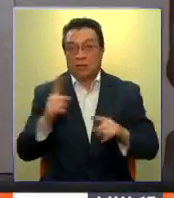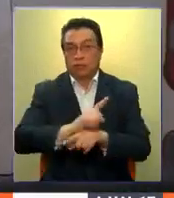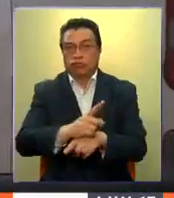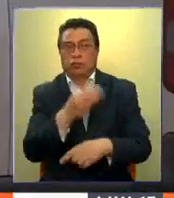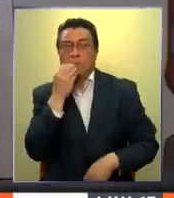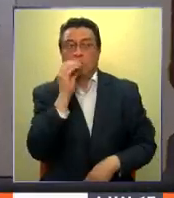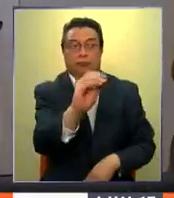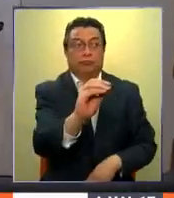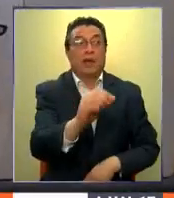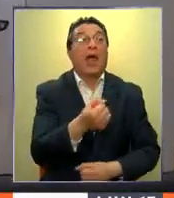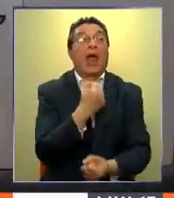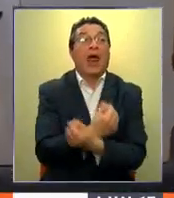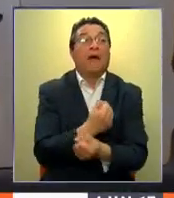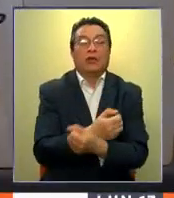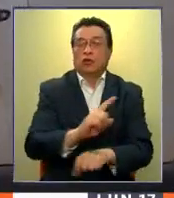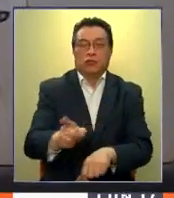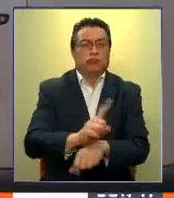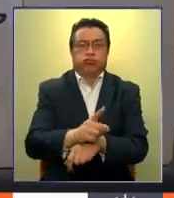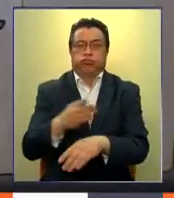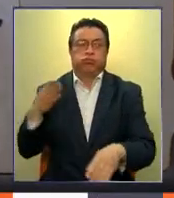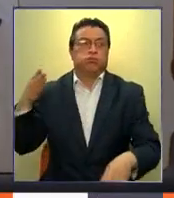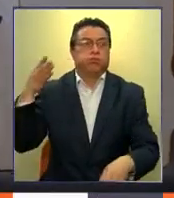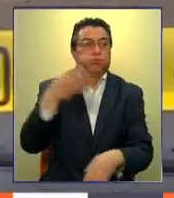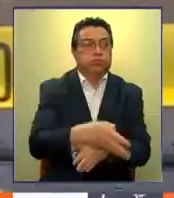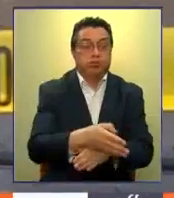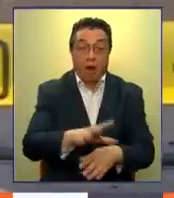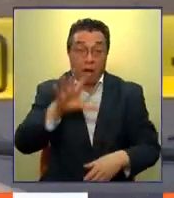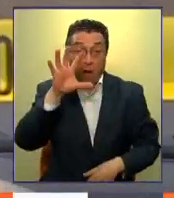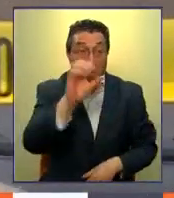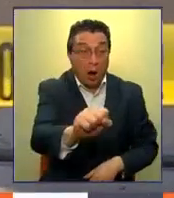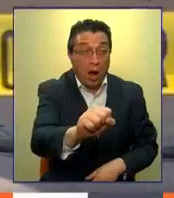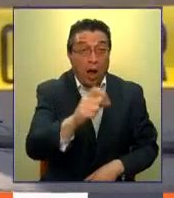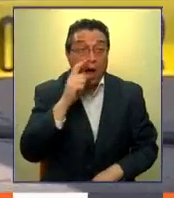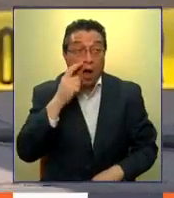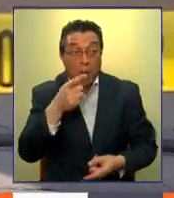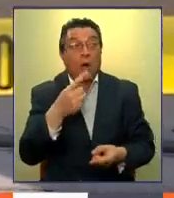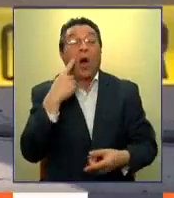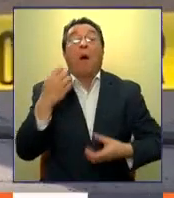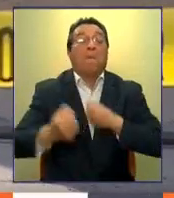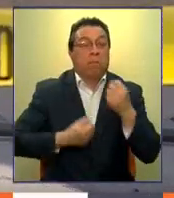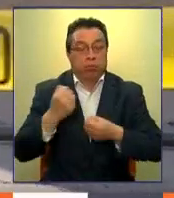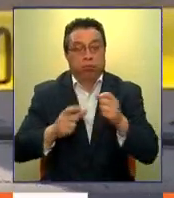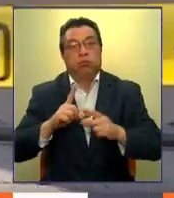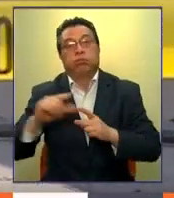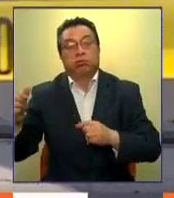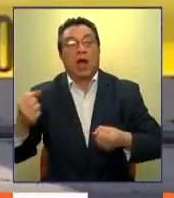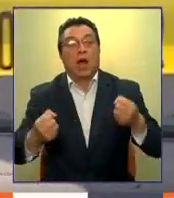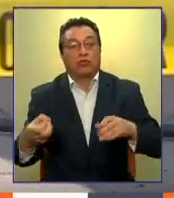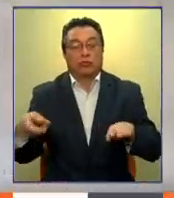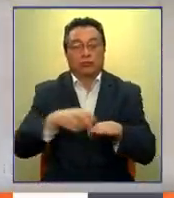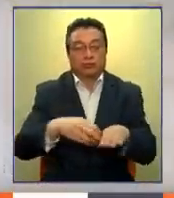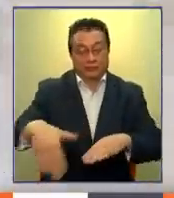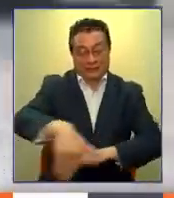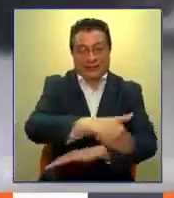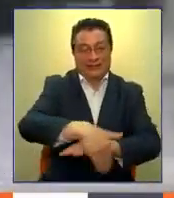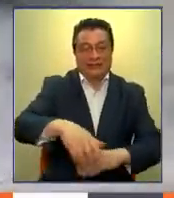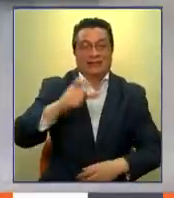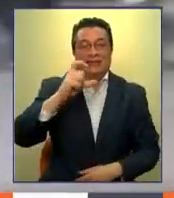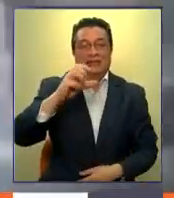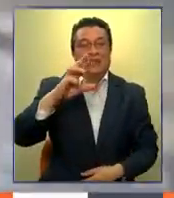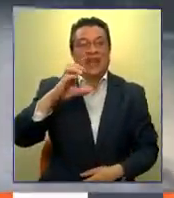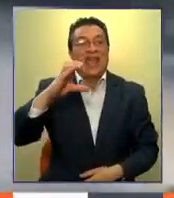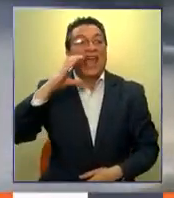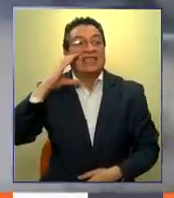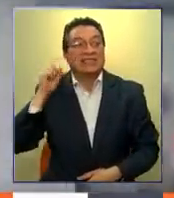mismo carabineros no demoró en llegar descubiertos en flagrancia los delincuentes se escapan en un vehículo hasta calle grecia poco duró la